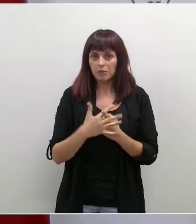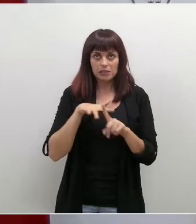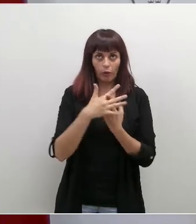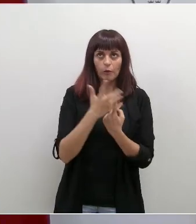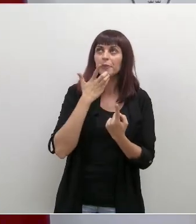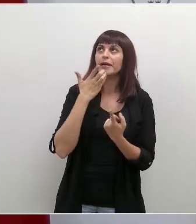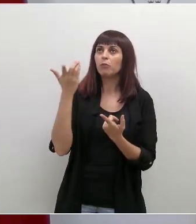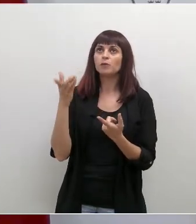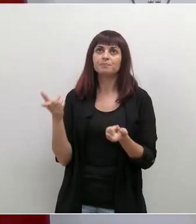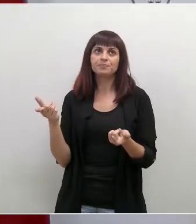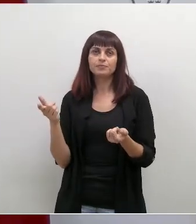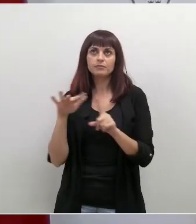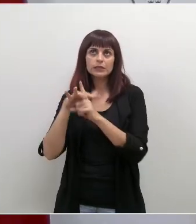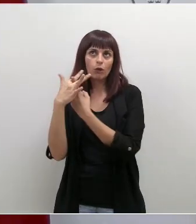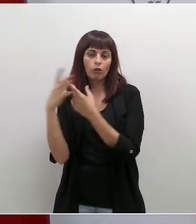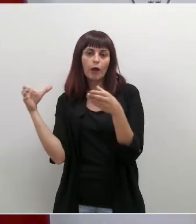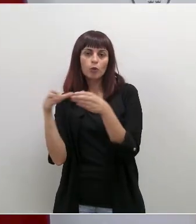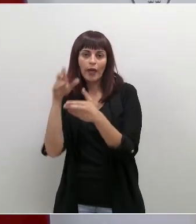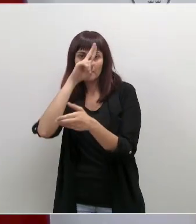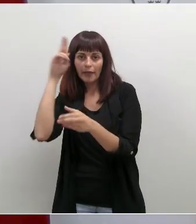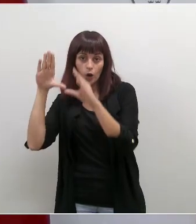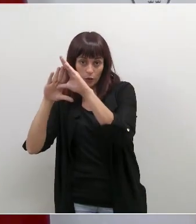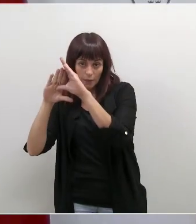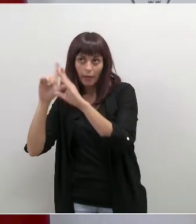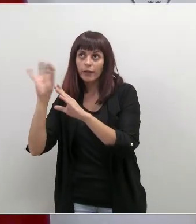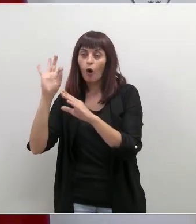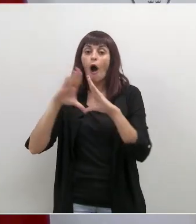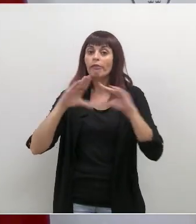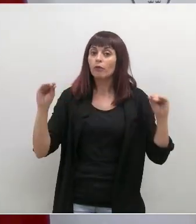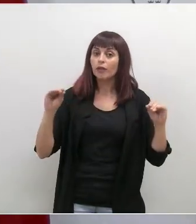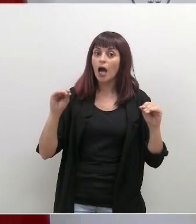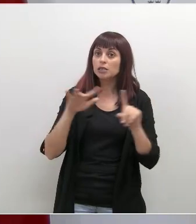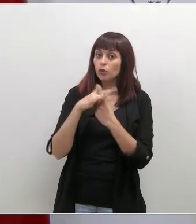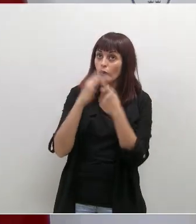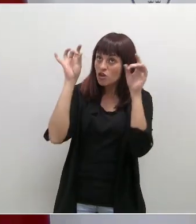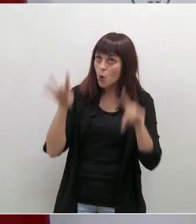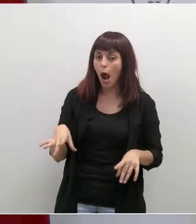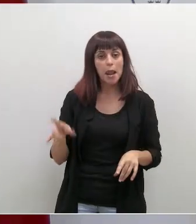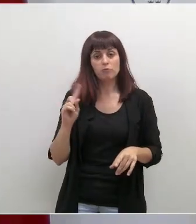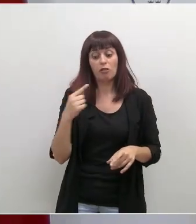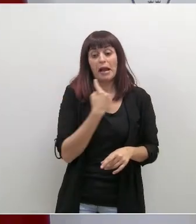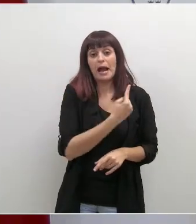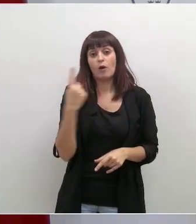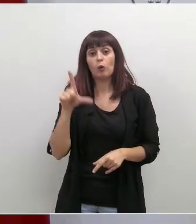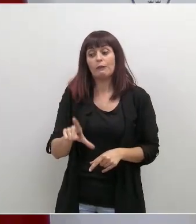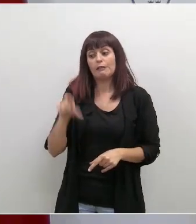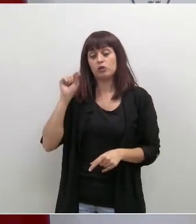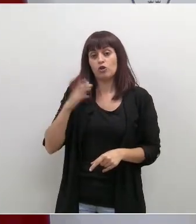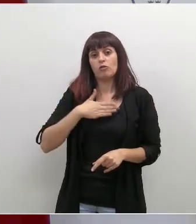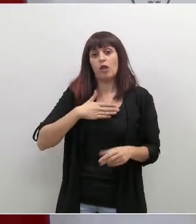misma que, por ejemplo, la que puedan tener la Comunidad de Madrid o Andalucía, ¿no? Y en ese sentido, pues la decisión ha